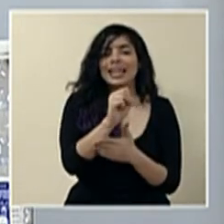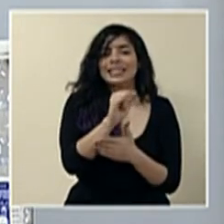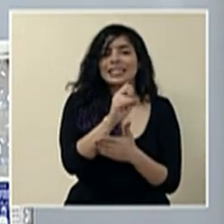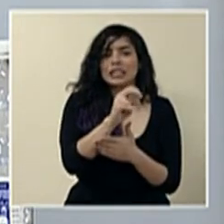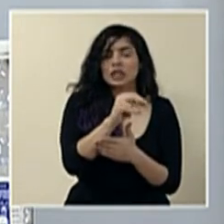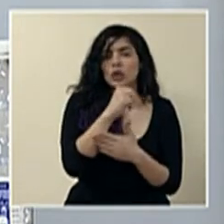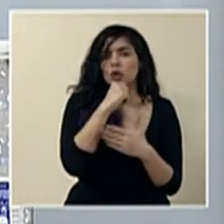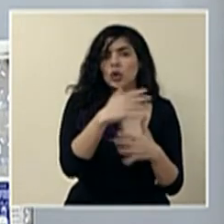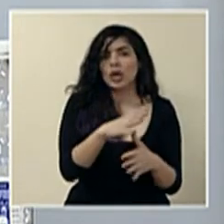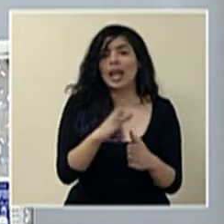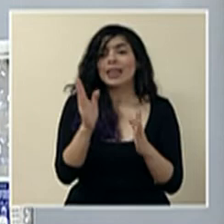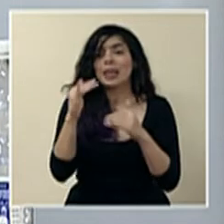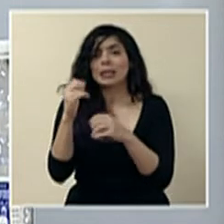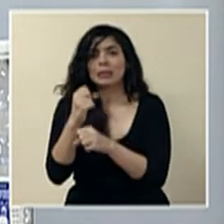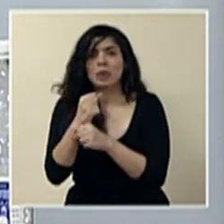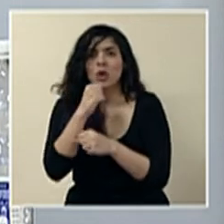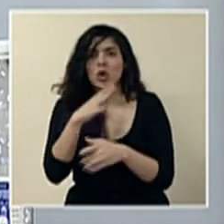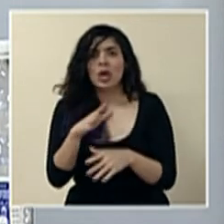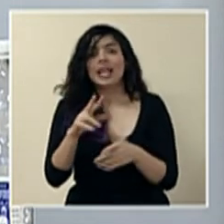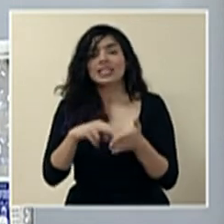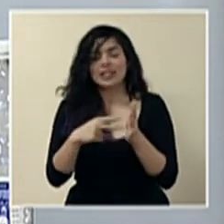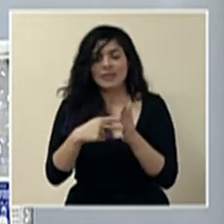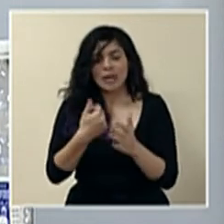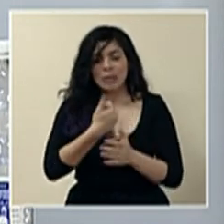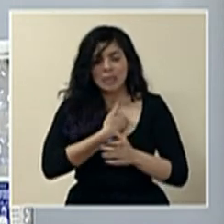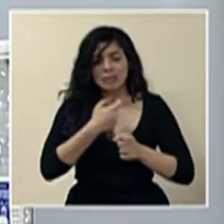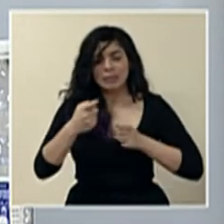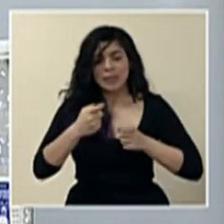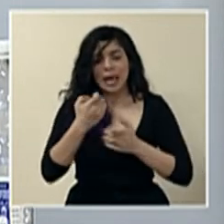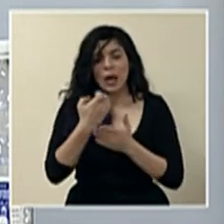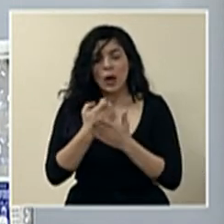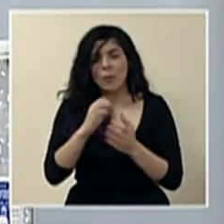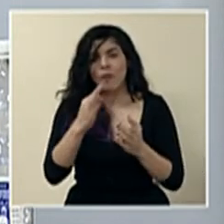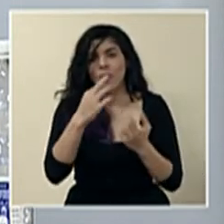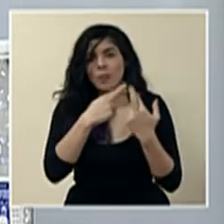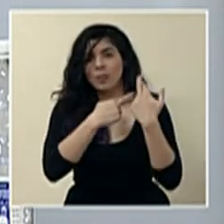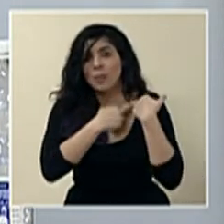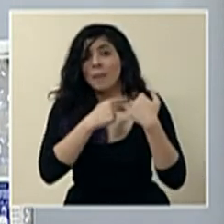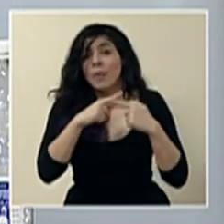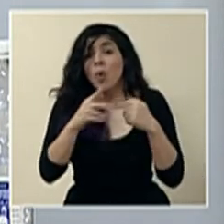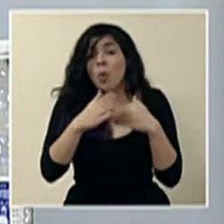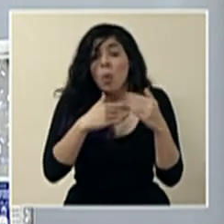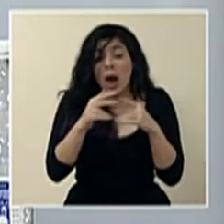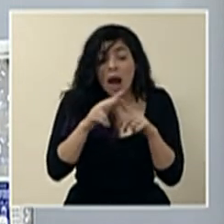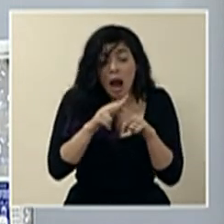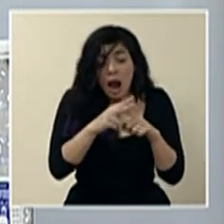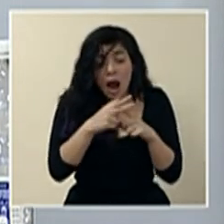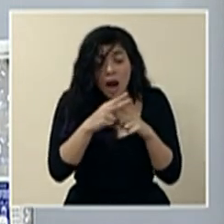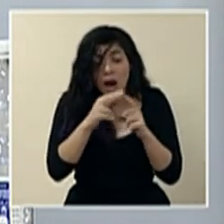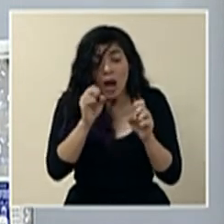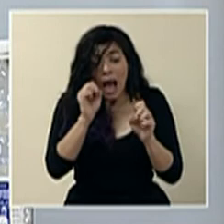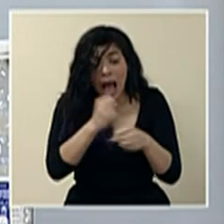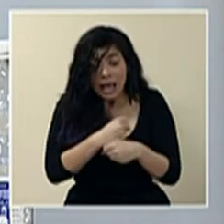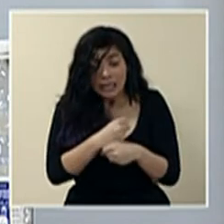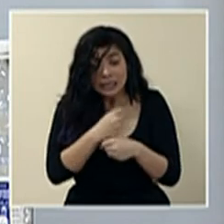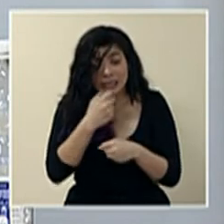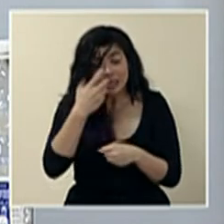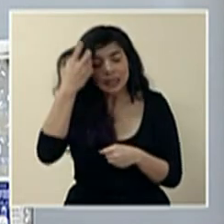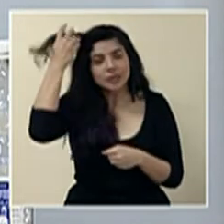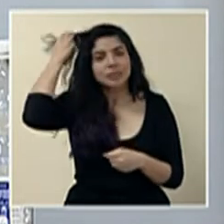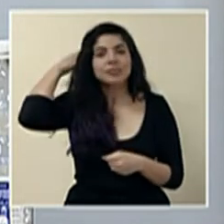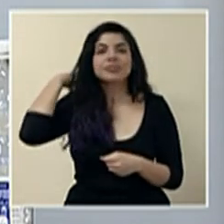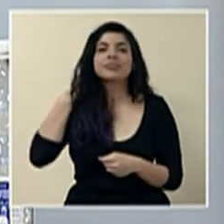desempleo. Y eso requiere manejar la economía responsablemente. Pero cualquier ajuste que hagamos va a ser